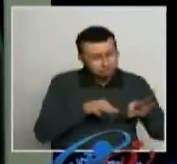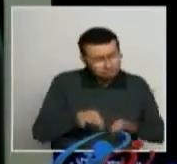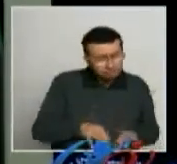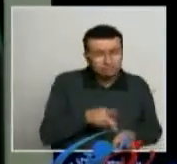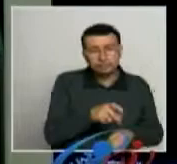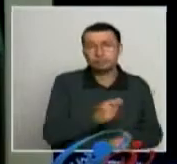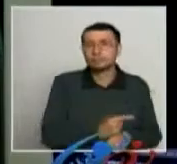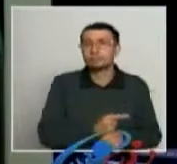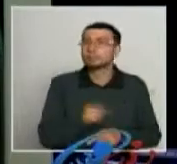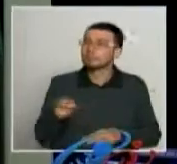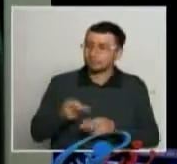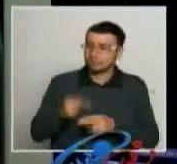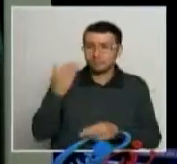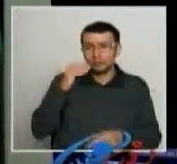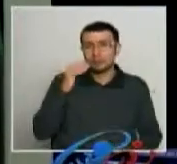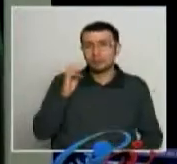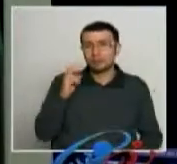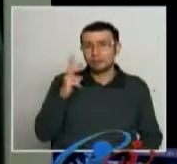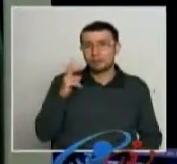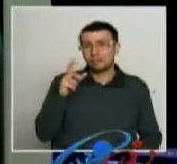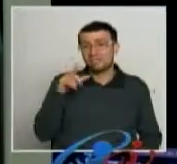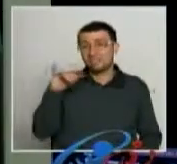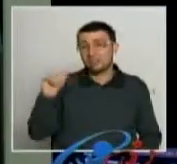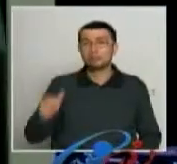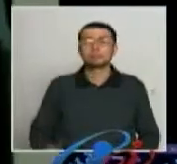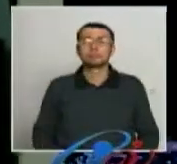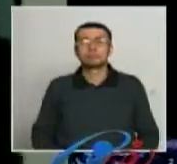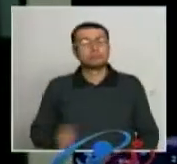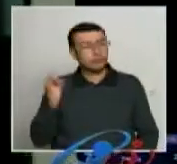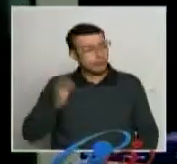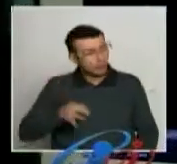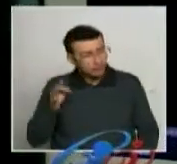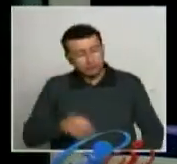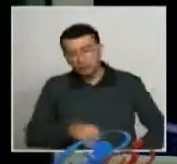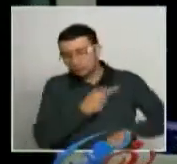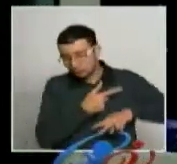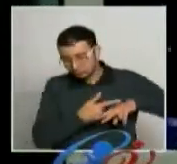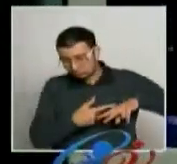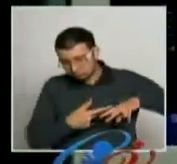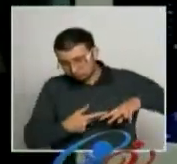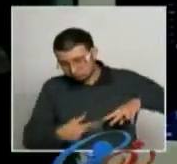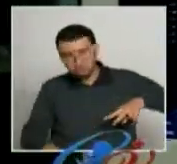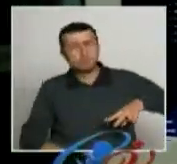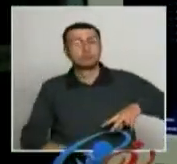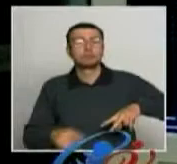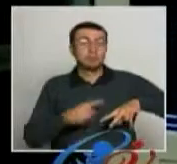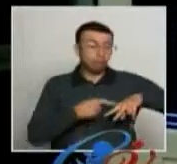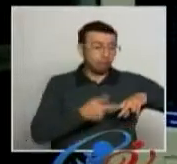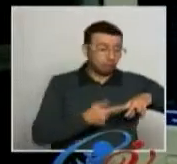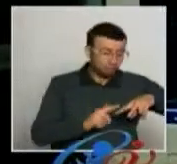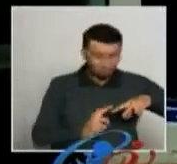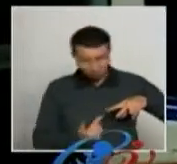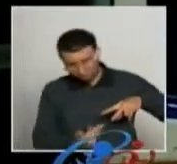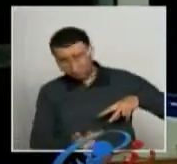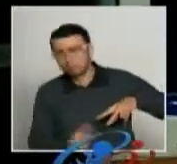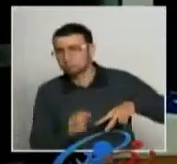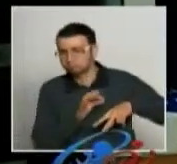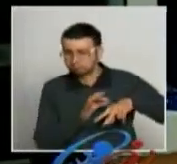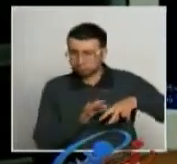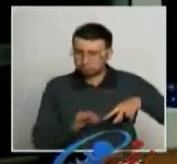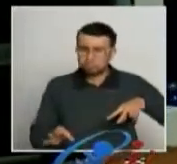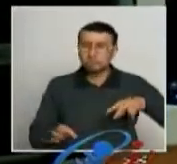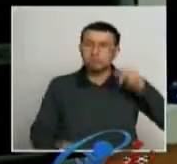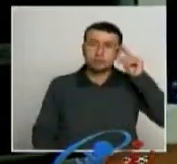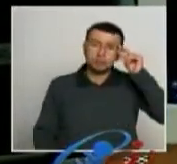doña Evelia. Y siempre se hace bilateral. Siempre se hace bilateral. Siempre, todos los exámenes que